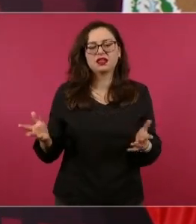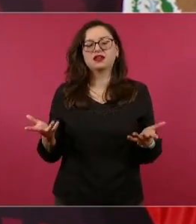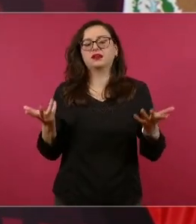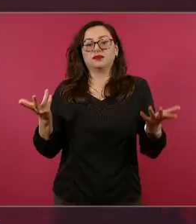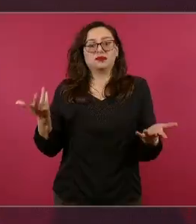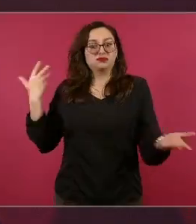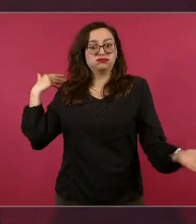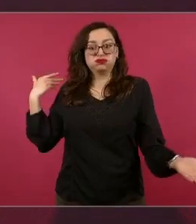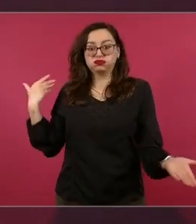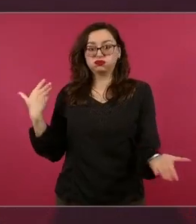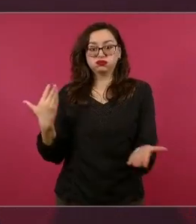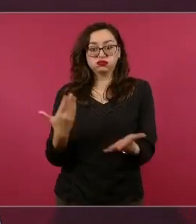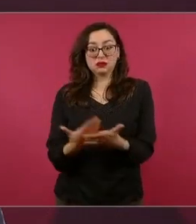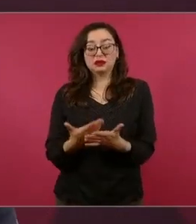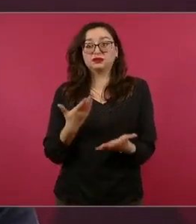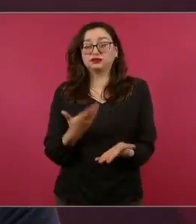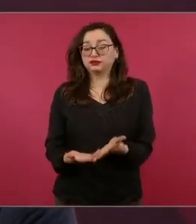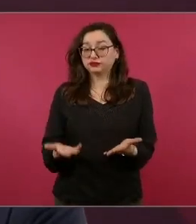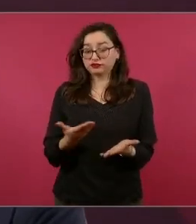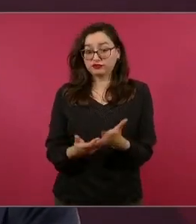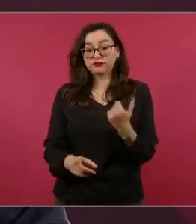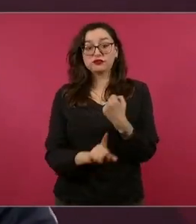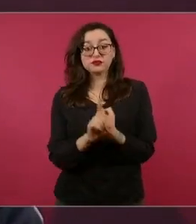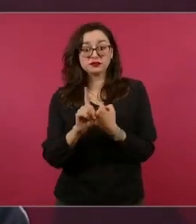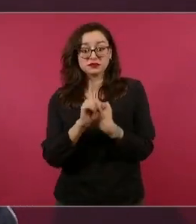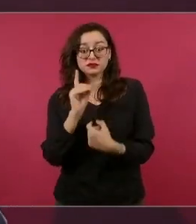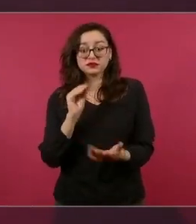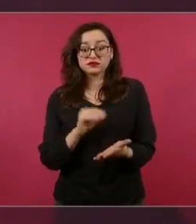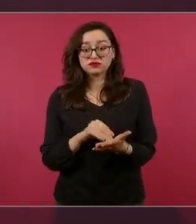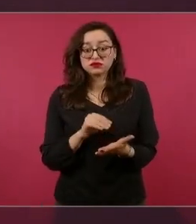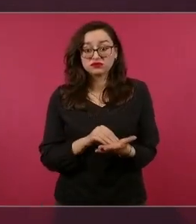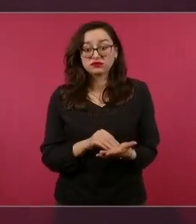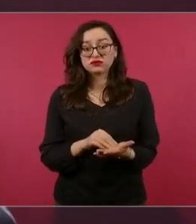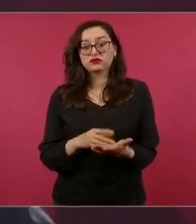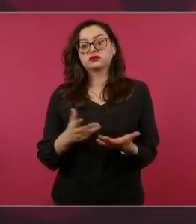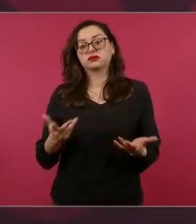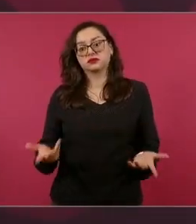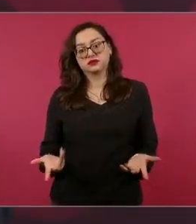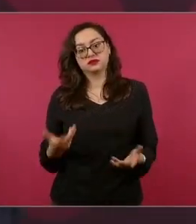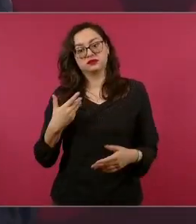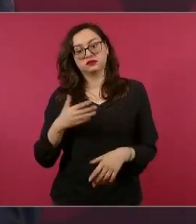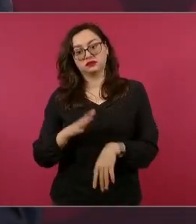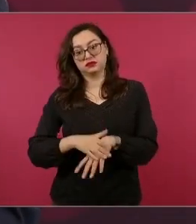Entonces, yo hago un llamado a la gente de Tila,